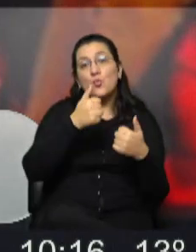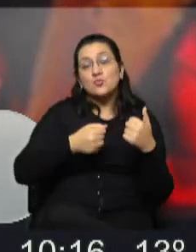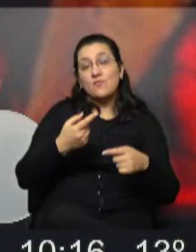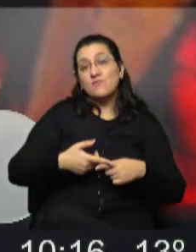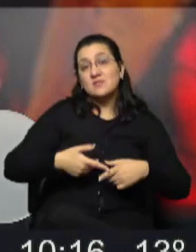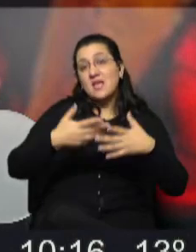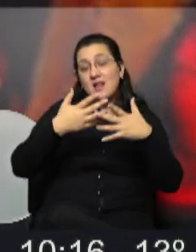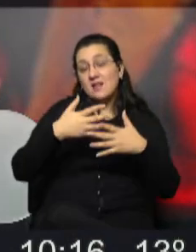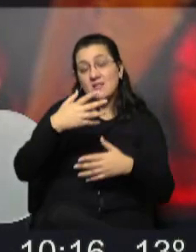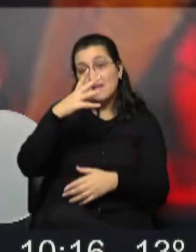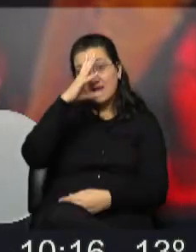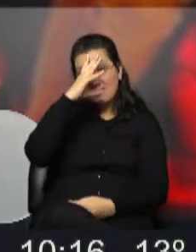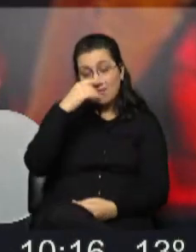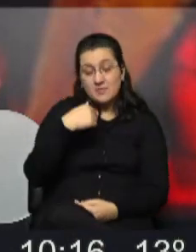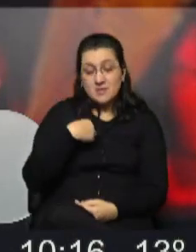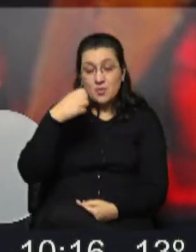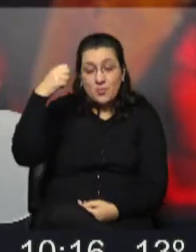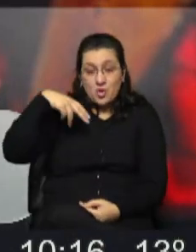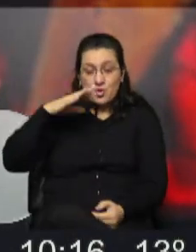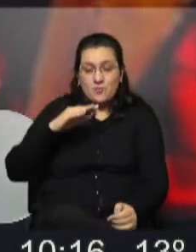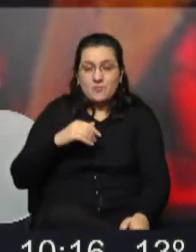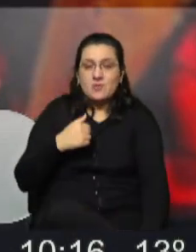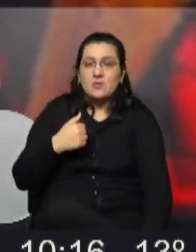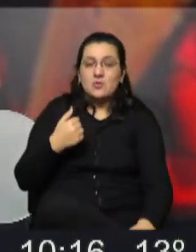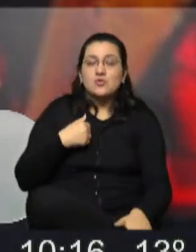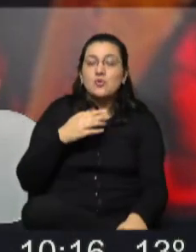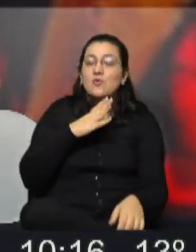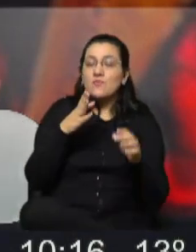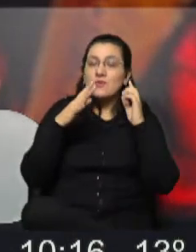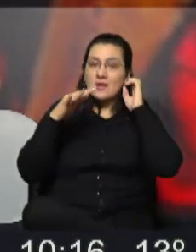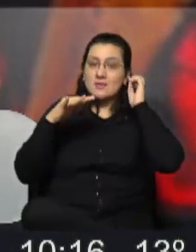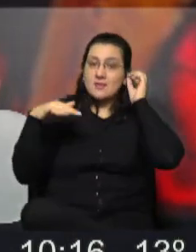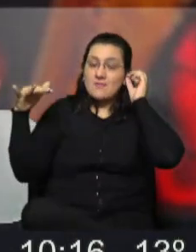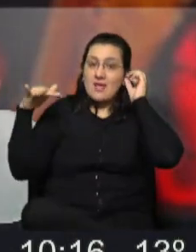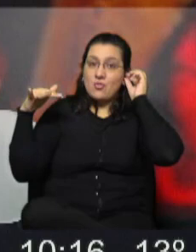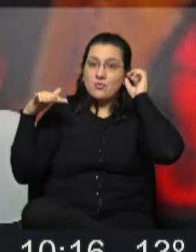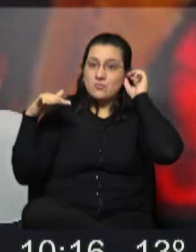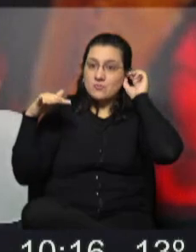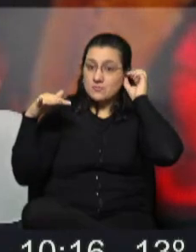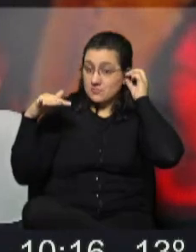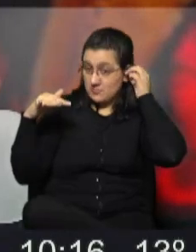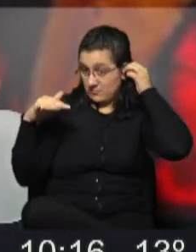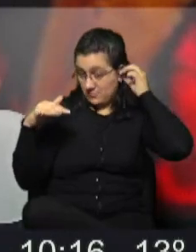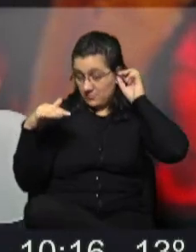¿no? Pero bueno, esas son cosas. Entonces yo cuando me enfrento a ese tablado, a ese mundo, dije,